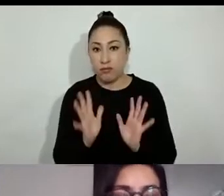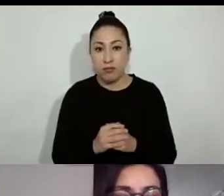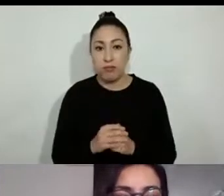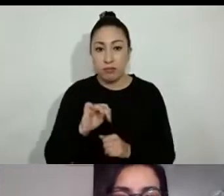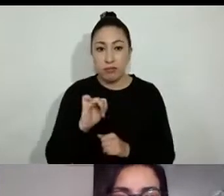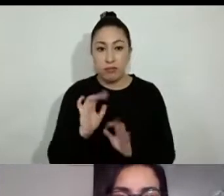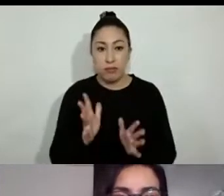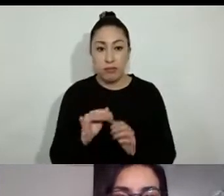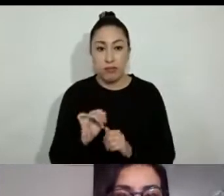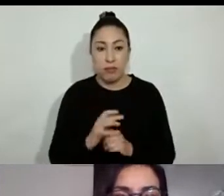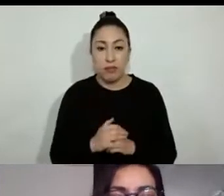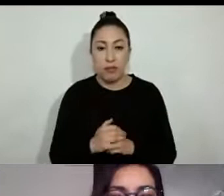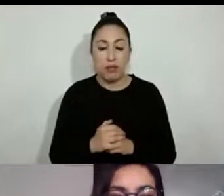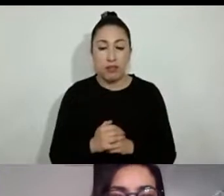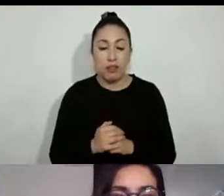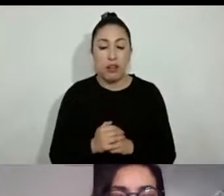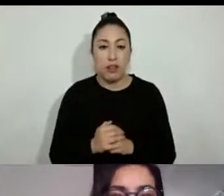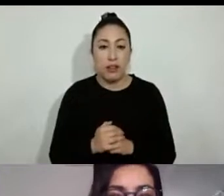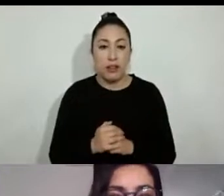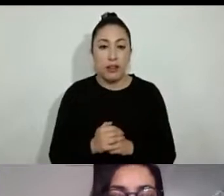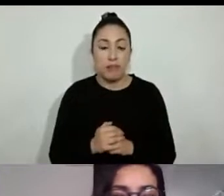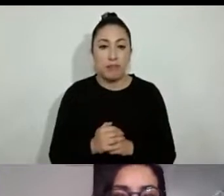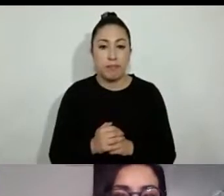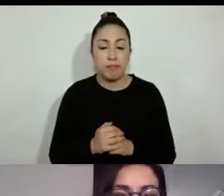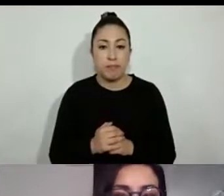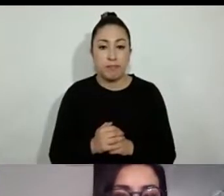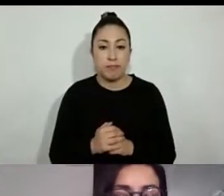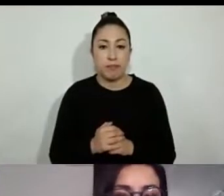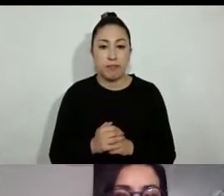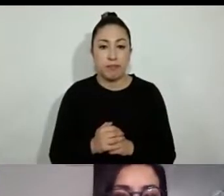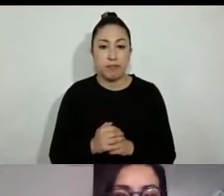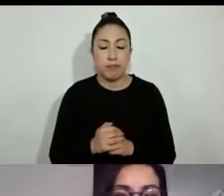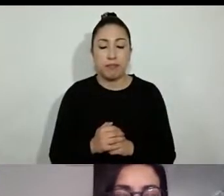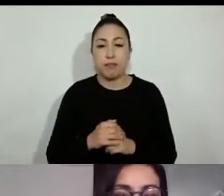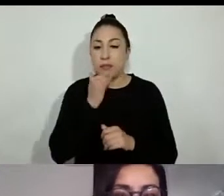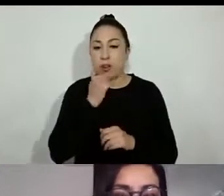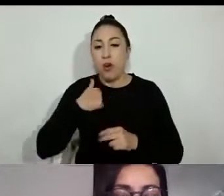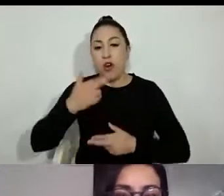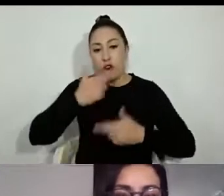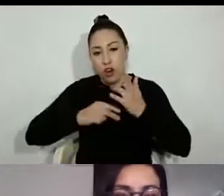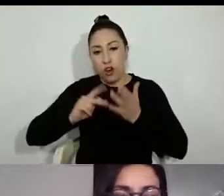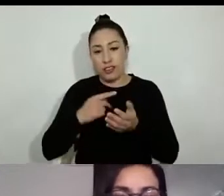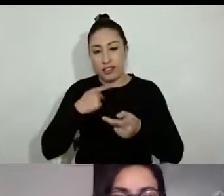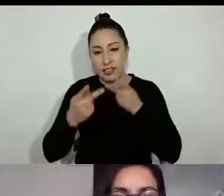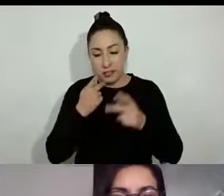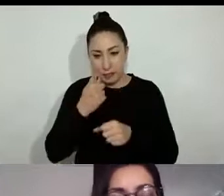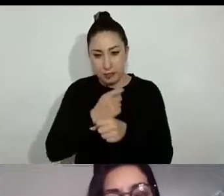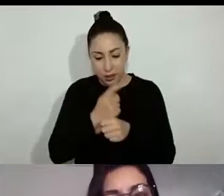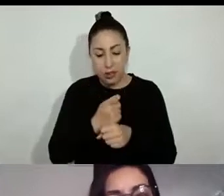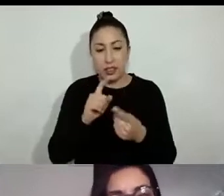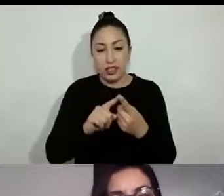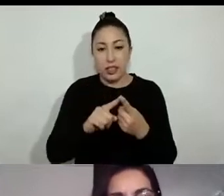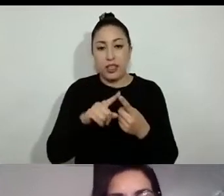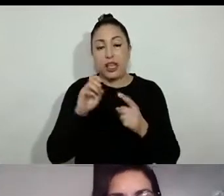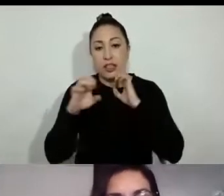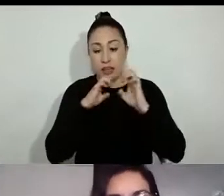escuchamos. Gracias. Para versión estenográfica voy a repetir el primer punto. Primero, la entrevista